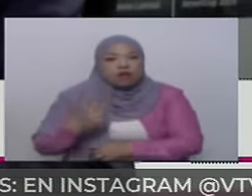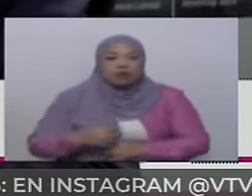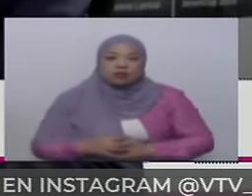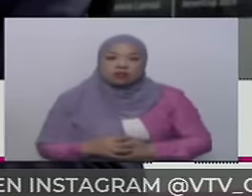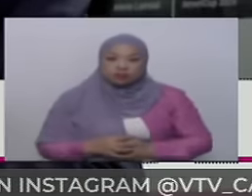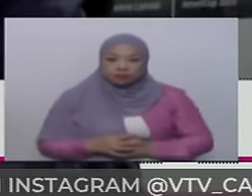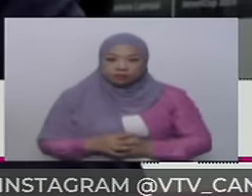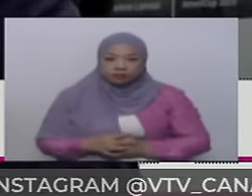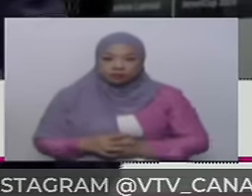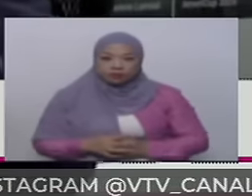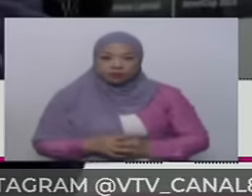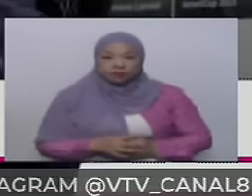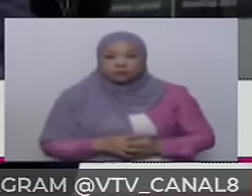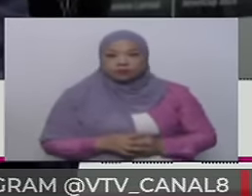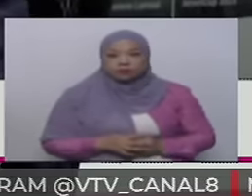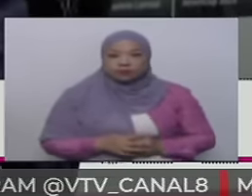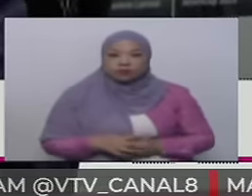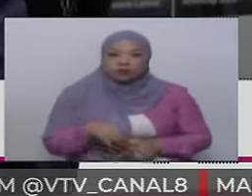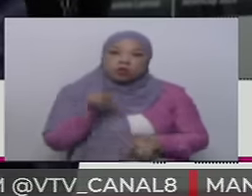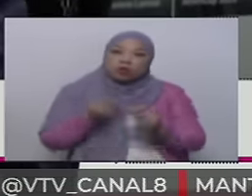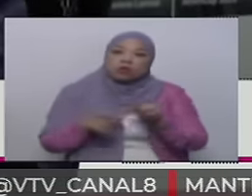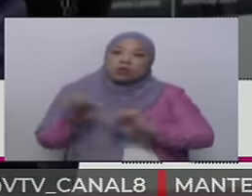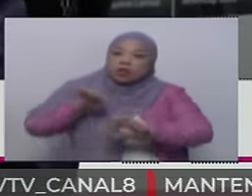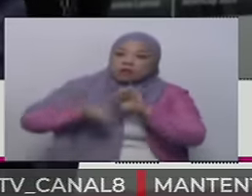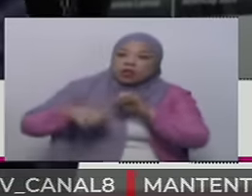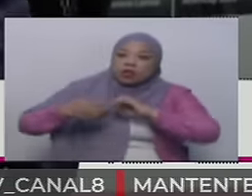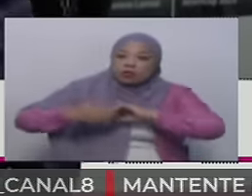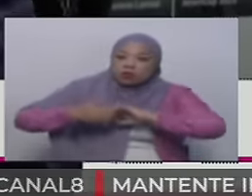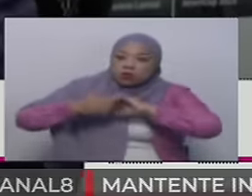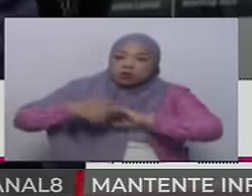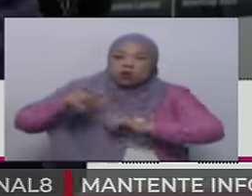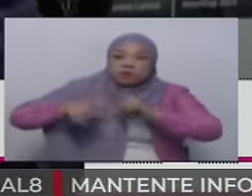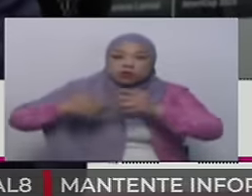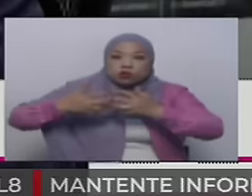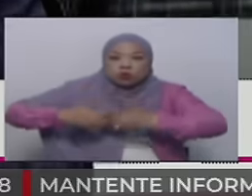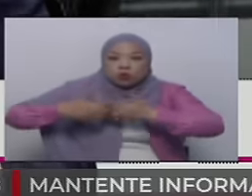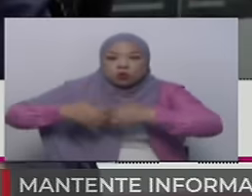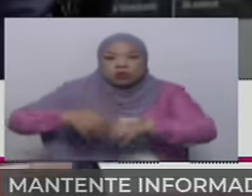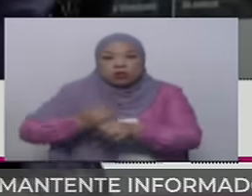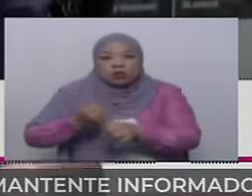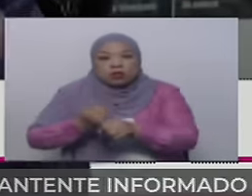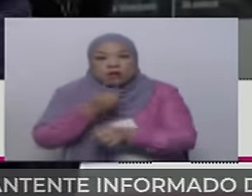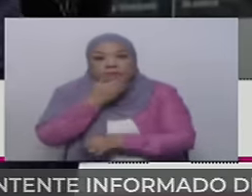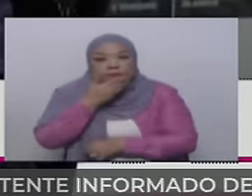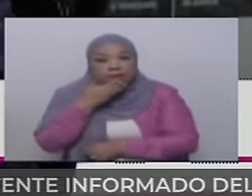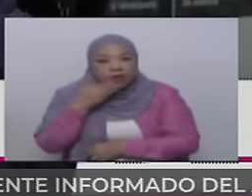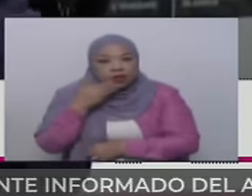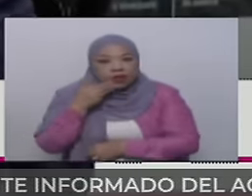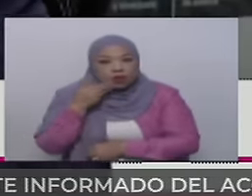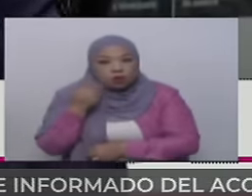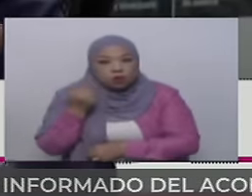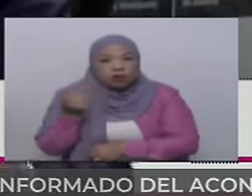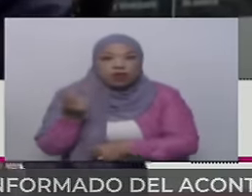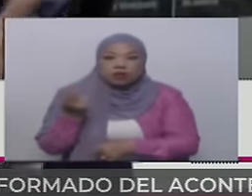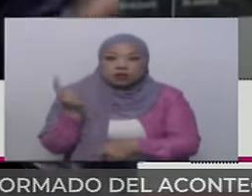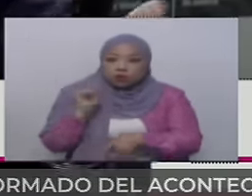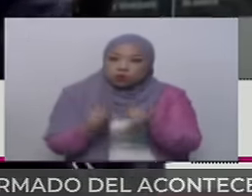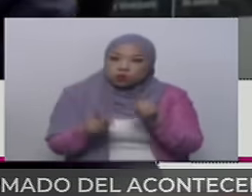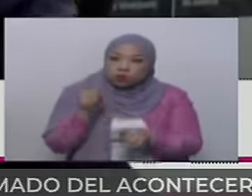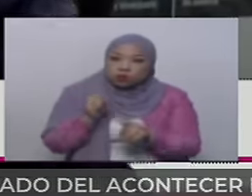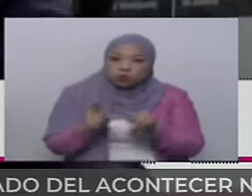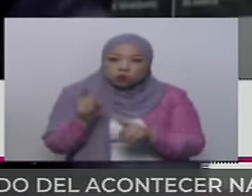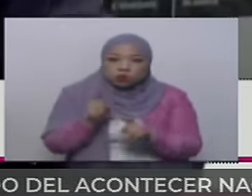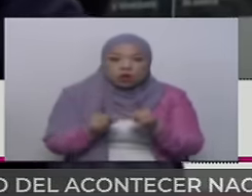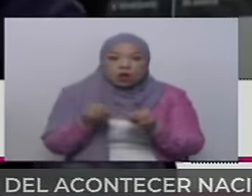hacer, porque todavía hay mucha evasión tributaria, todavía hay que mejorar muchas cosas, quizás habría que hacer una